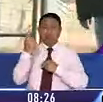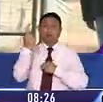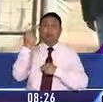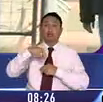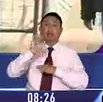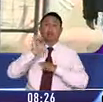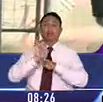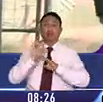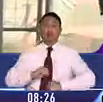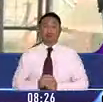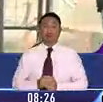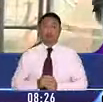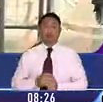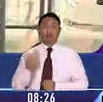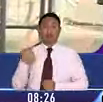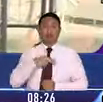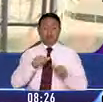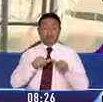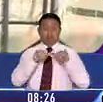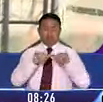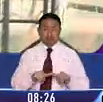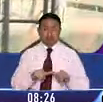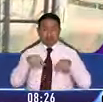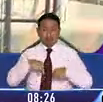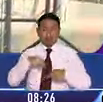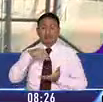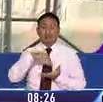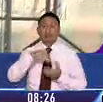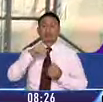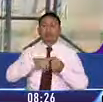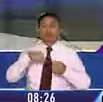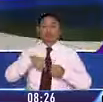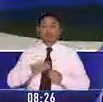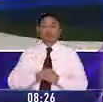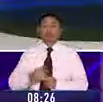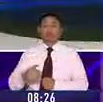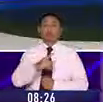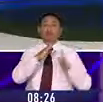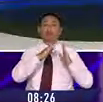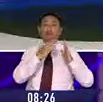nos vamos a mantener en el centro histórico de la ciudad, en el Palacio de Carondelet, para